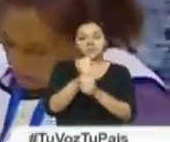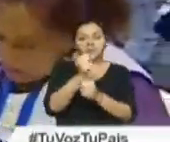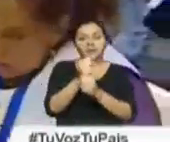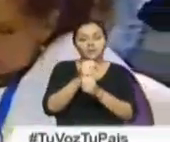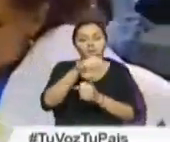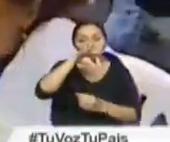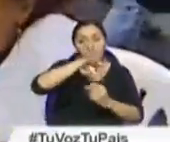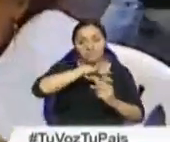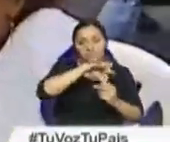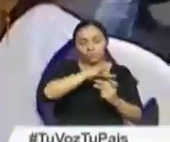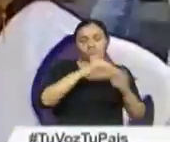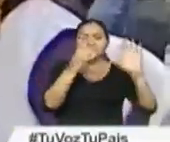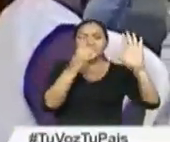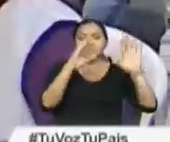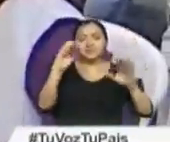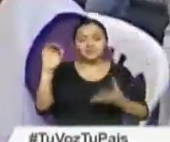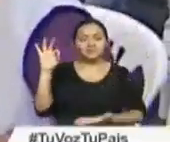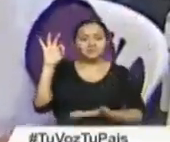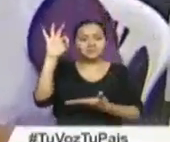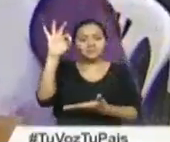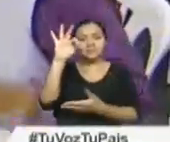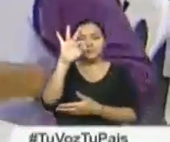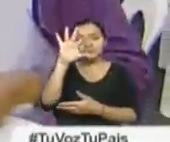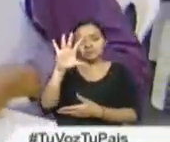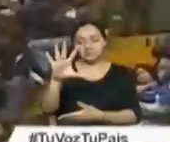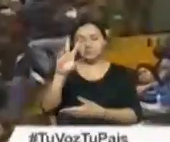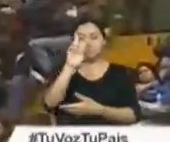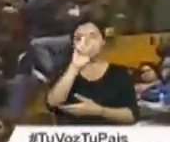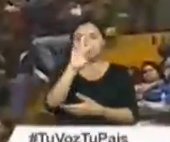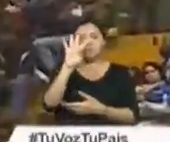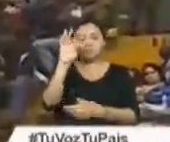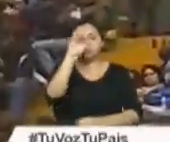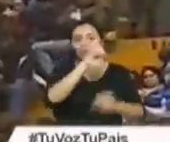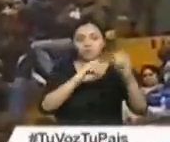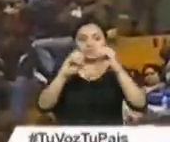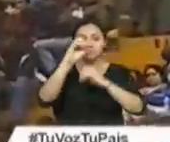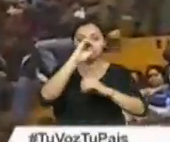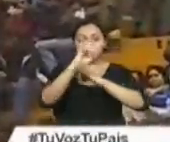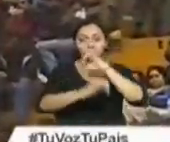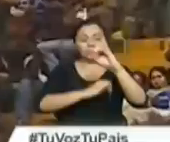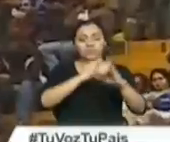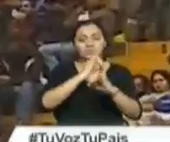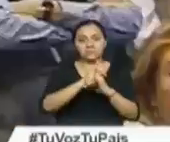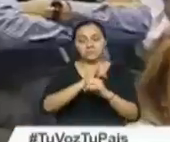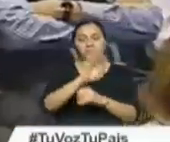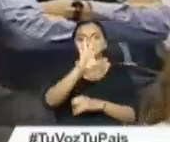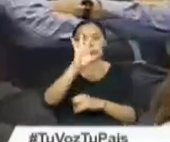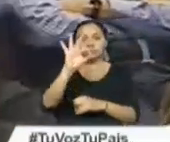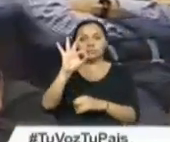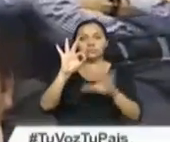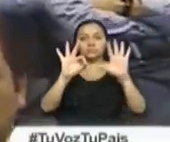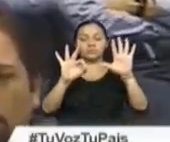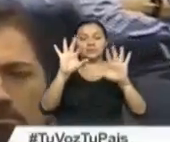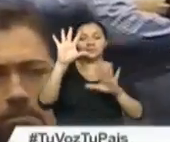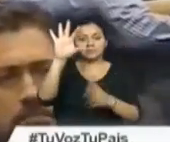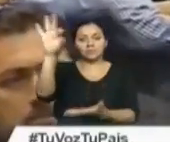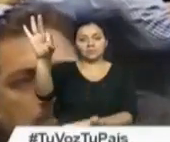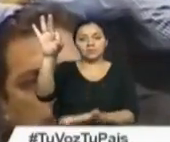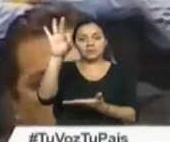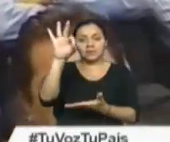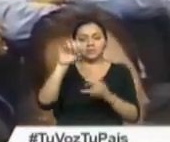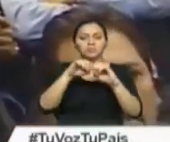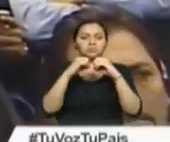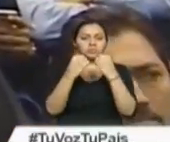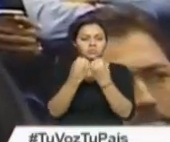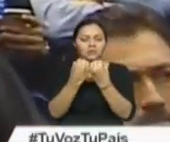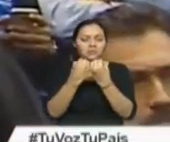electorales, 600 delegados de Alianza País, 24 observadores internacionales, 985 delegados de la sociedad